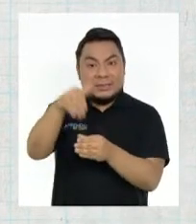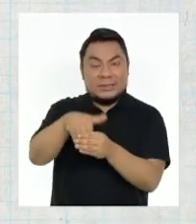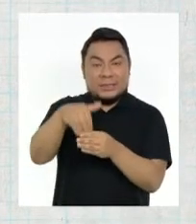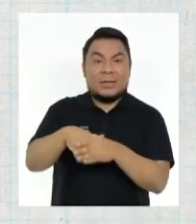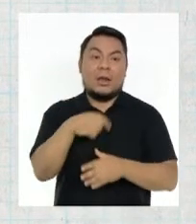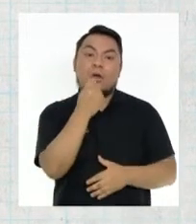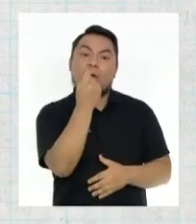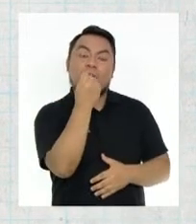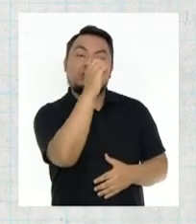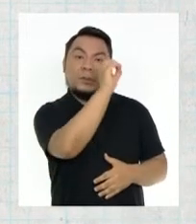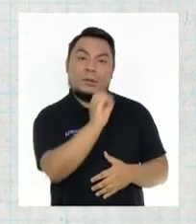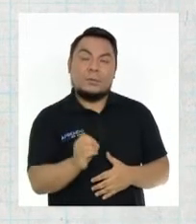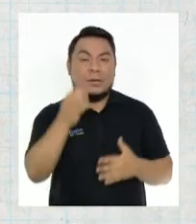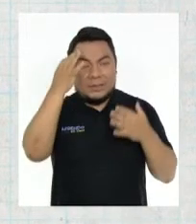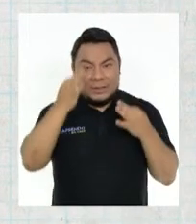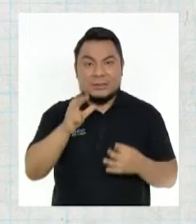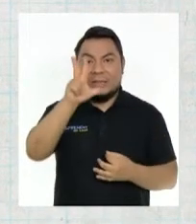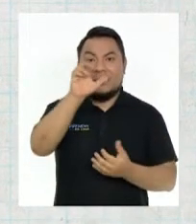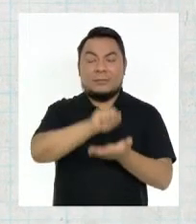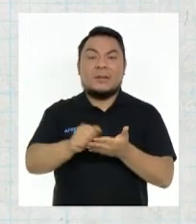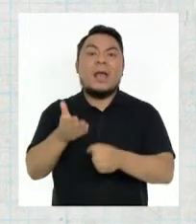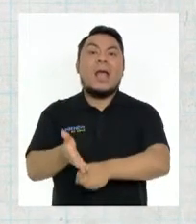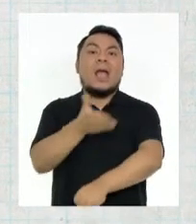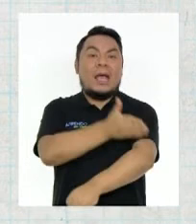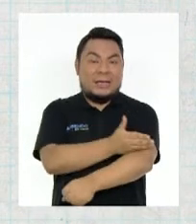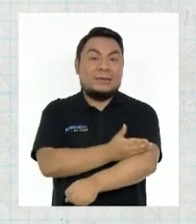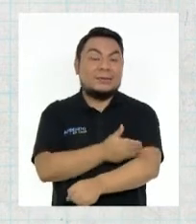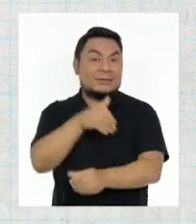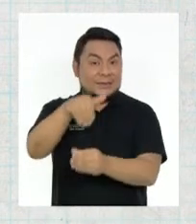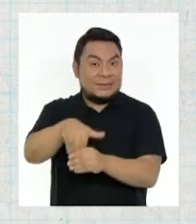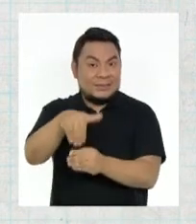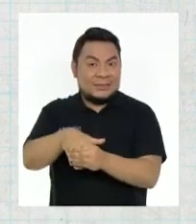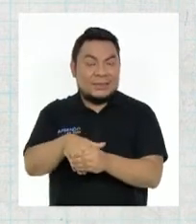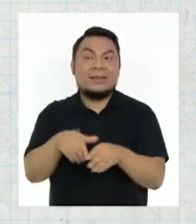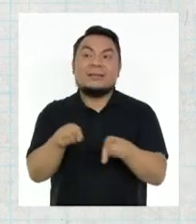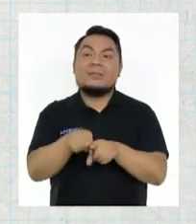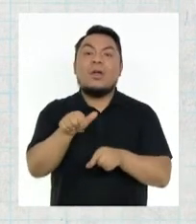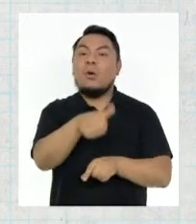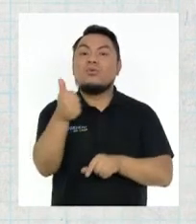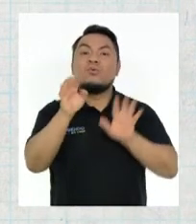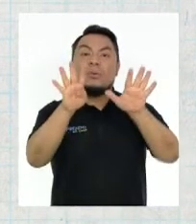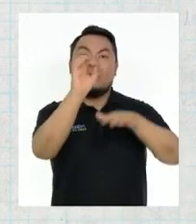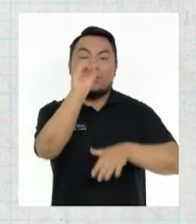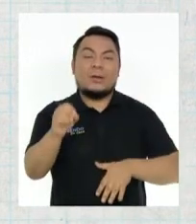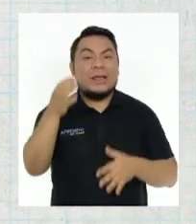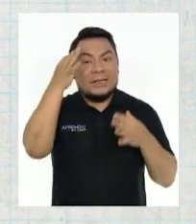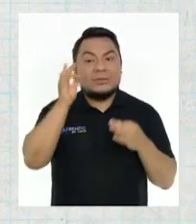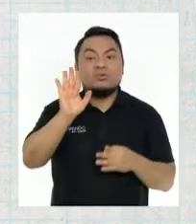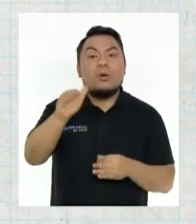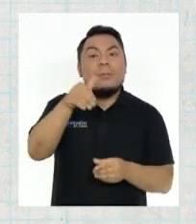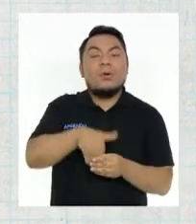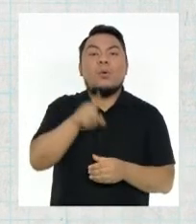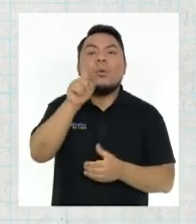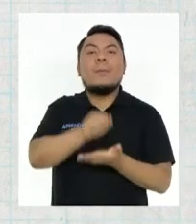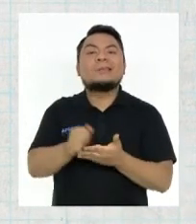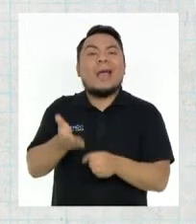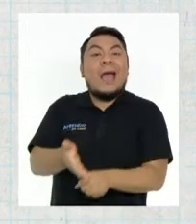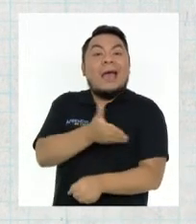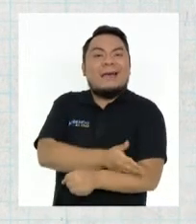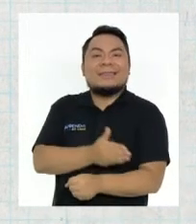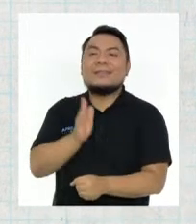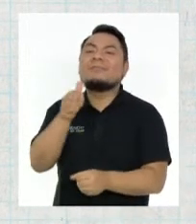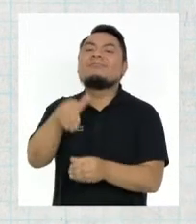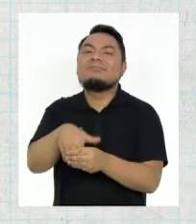que el 11% lo decide 3 meses antes de la elección. Asimismo, otro 9% decide su voto un mes antes de la